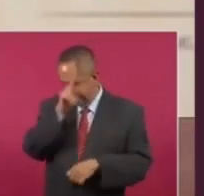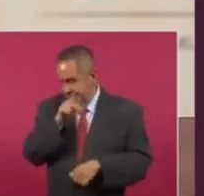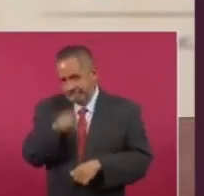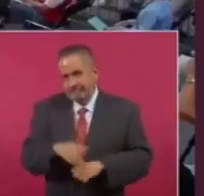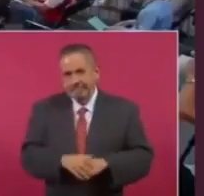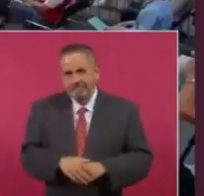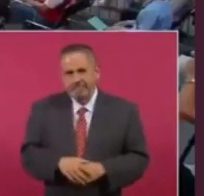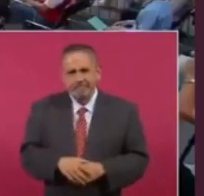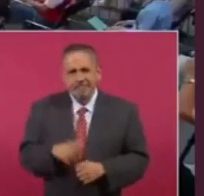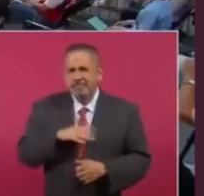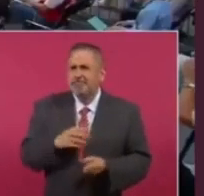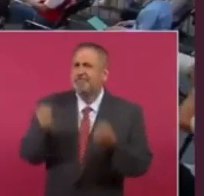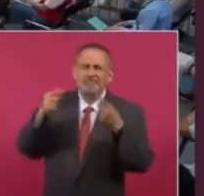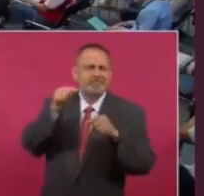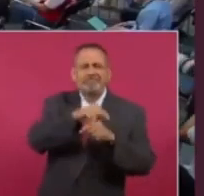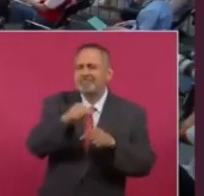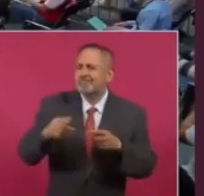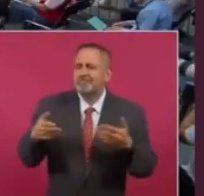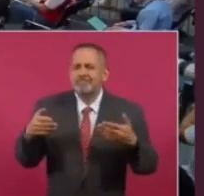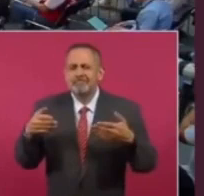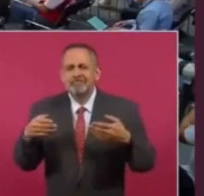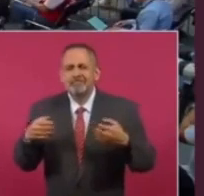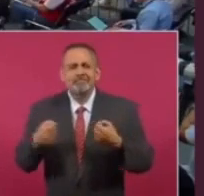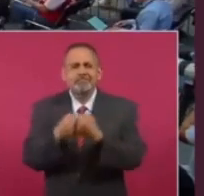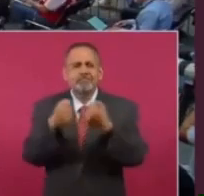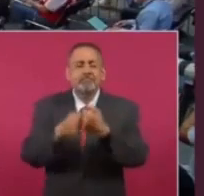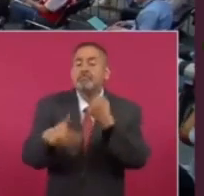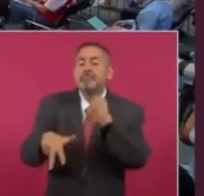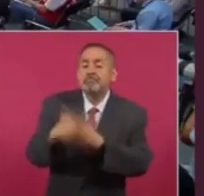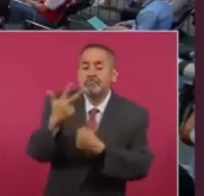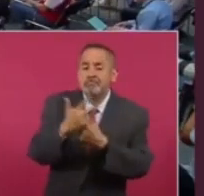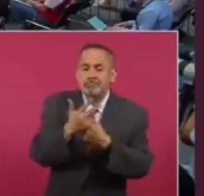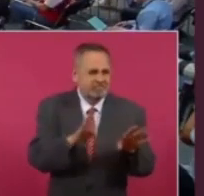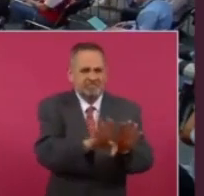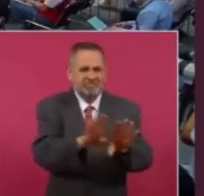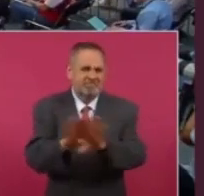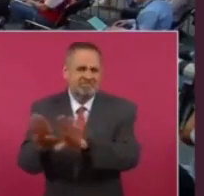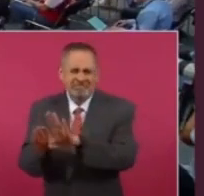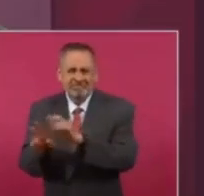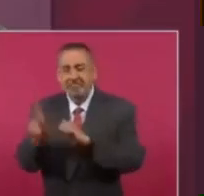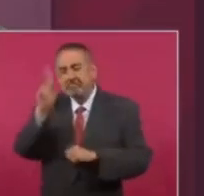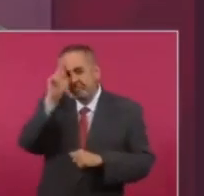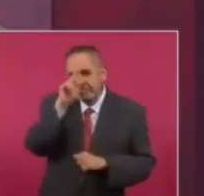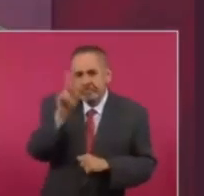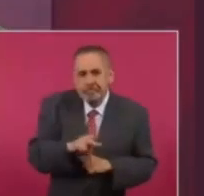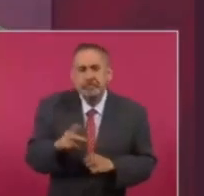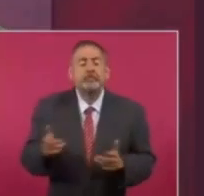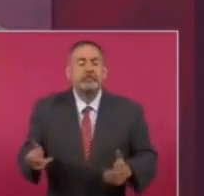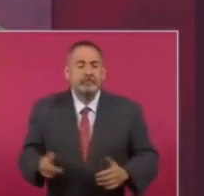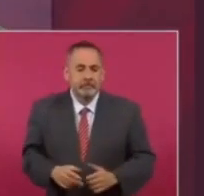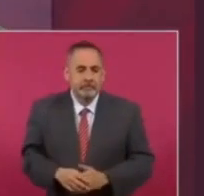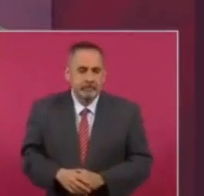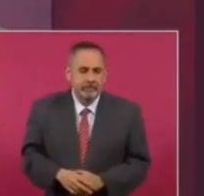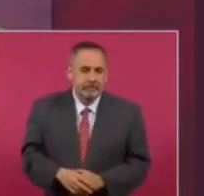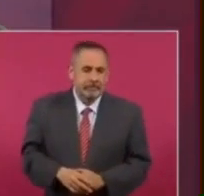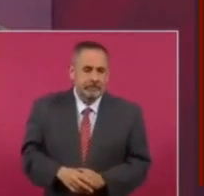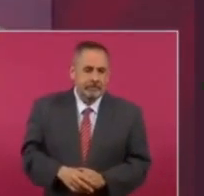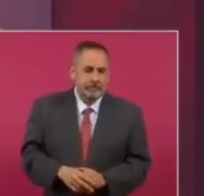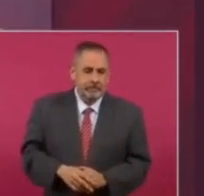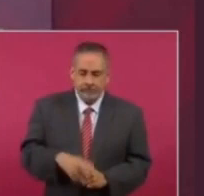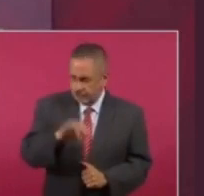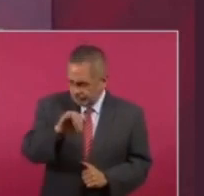habían Cuántos bloqueos 13 13 pero ya